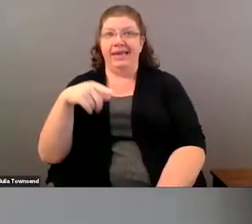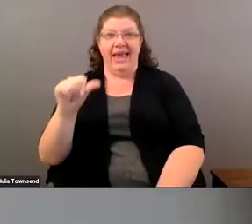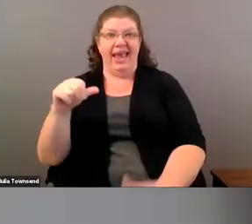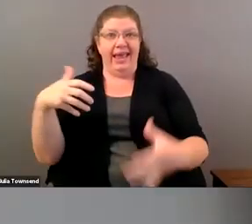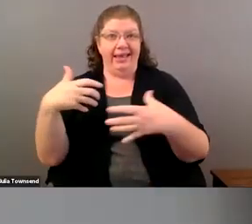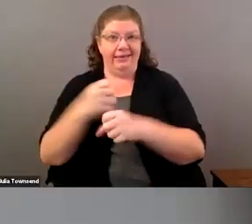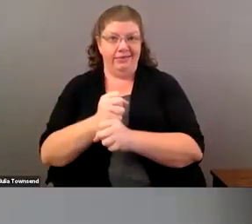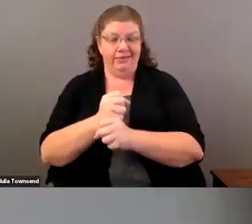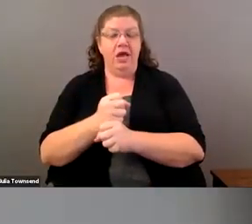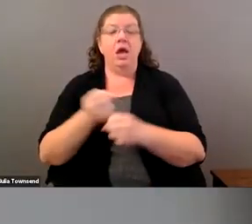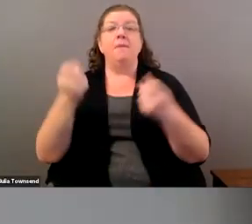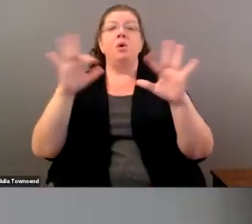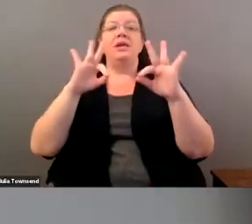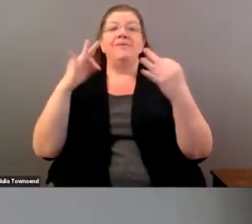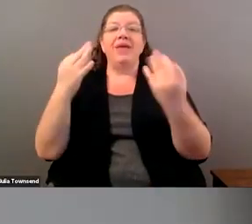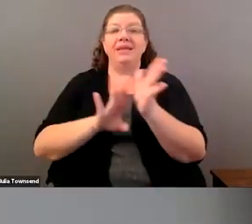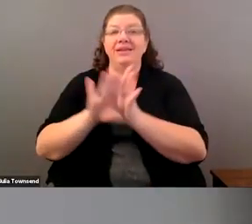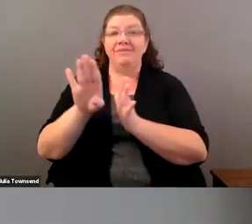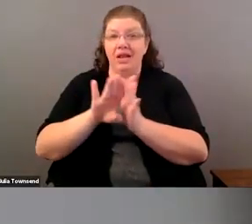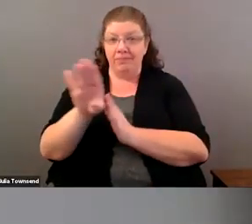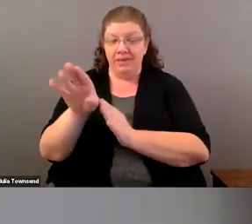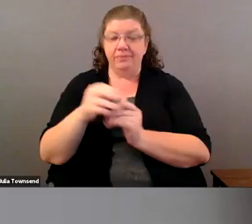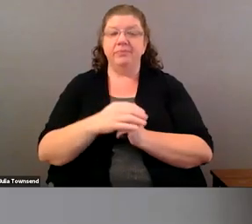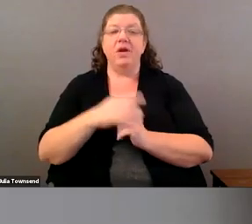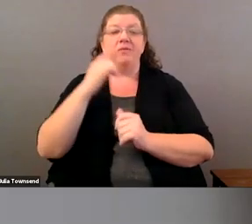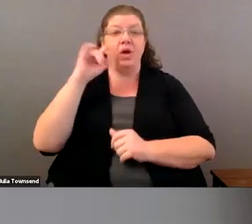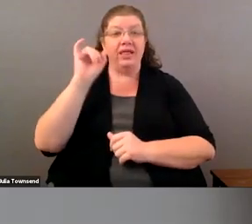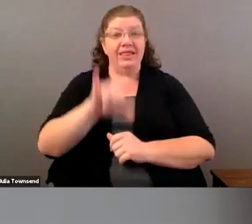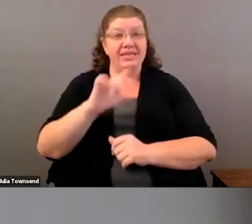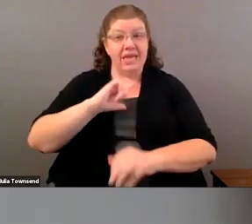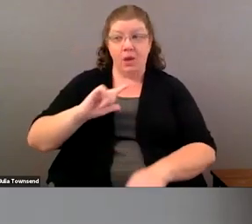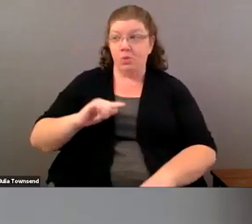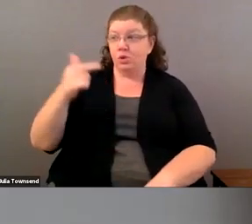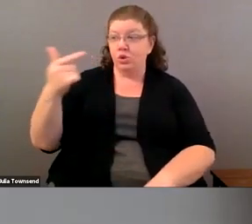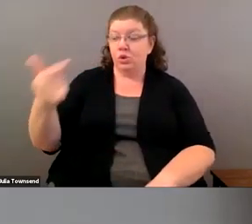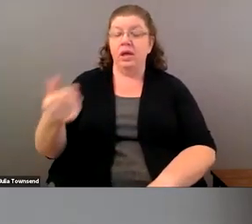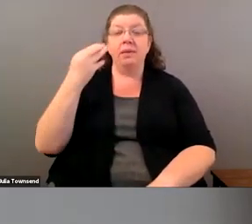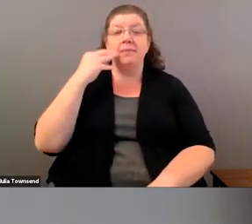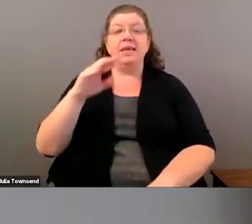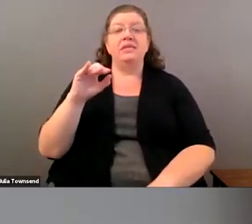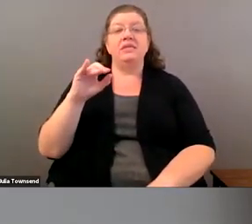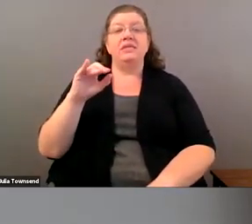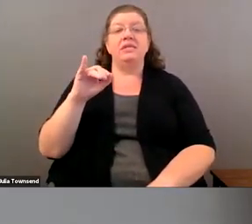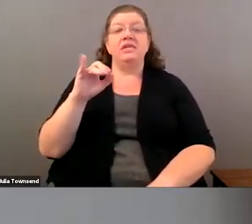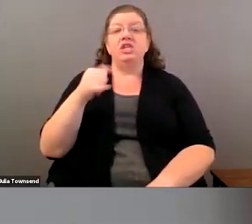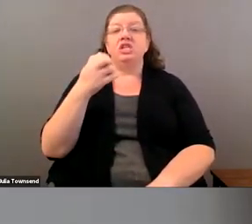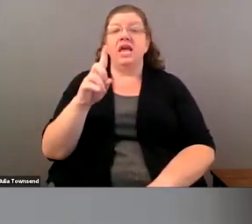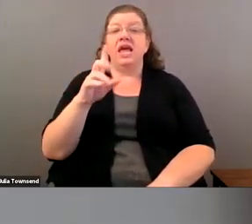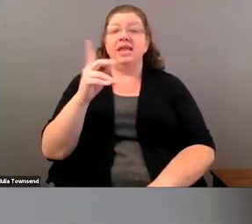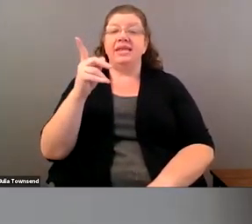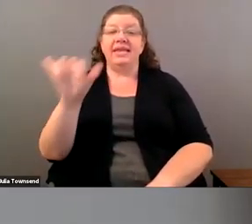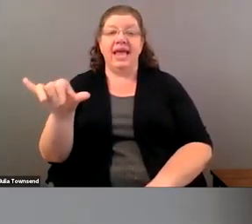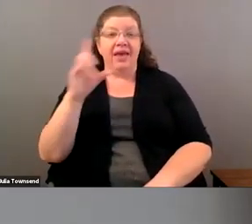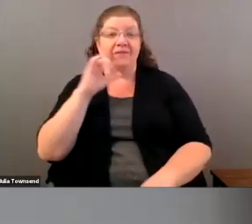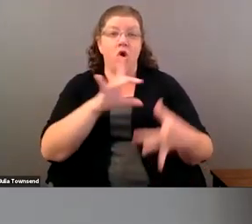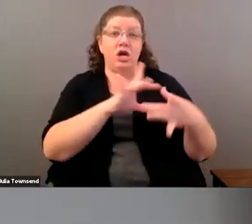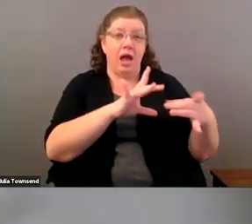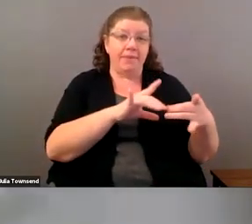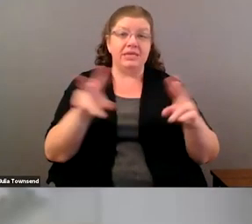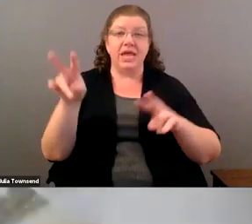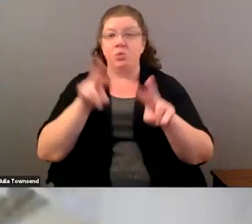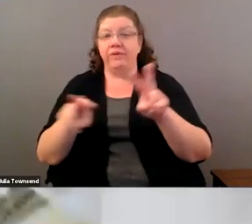compañía entonces para este artículo le pasó la palabra a la semana jane para el